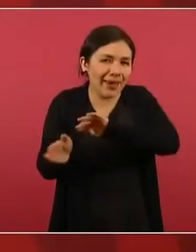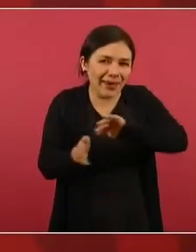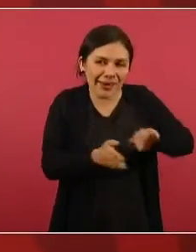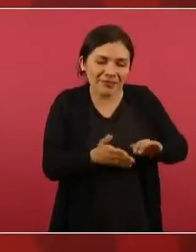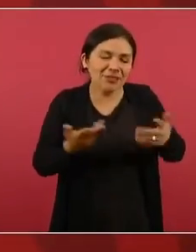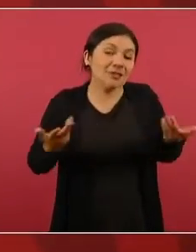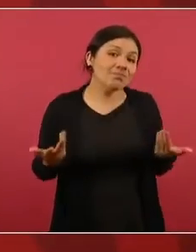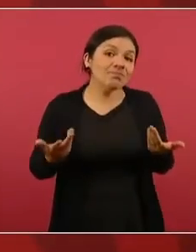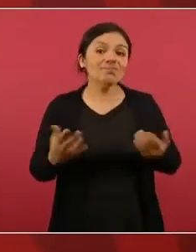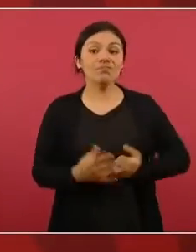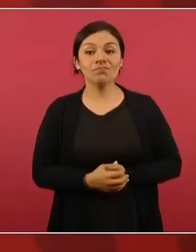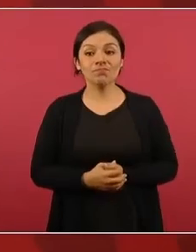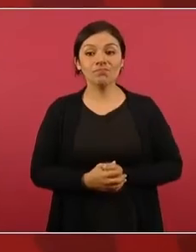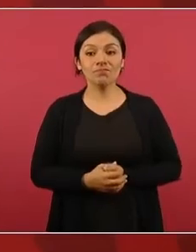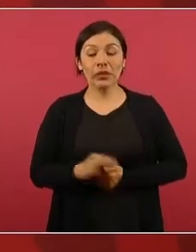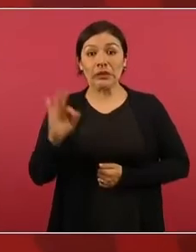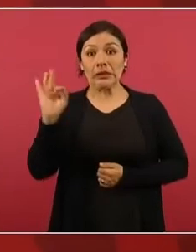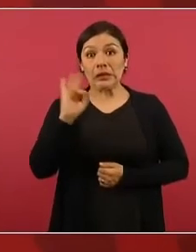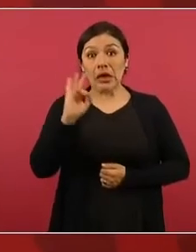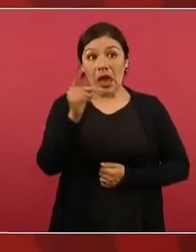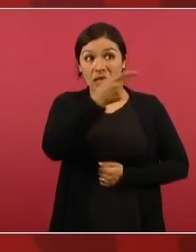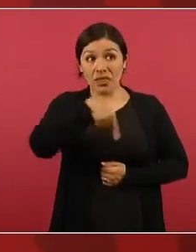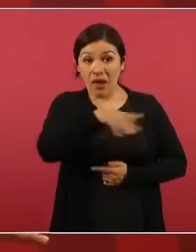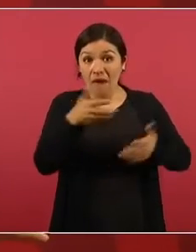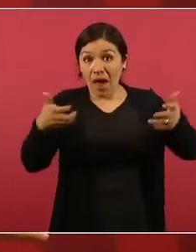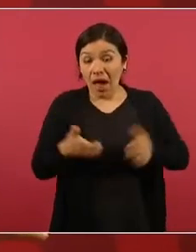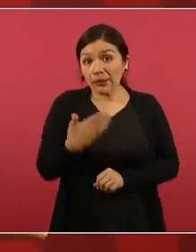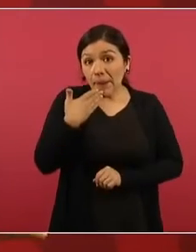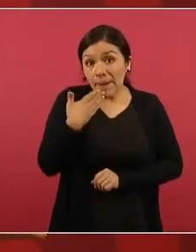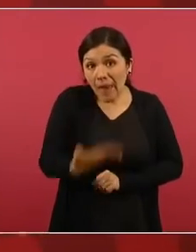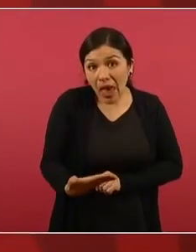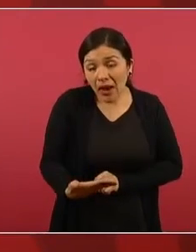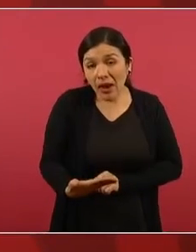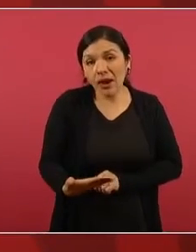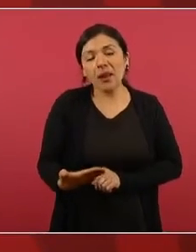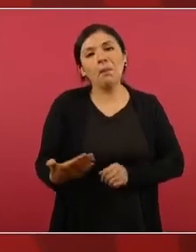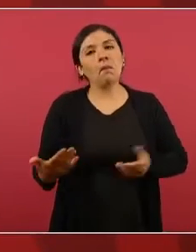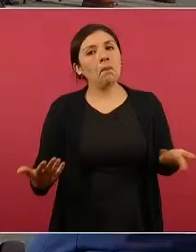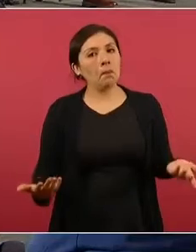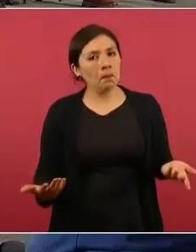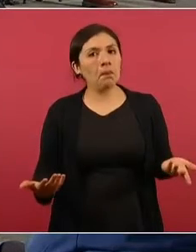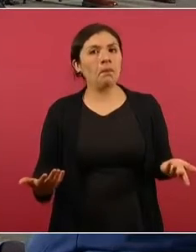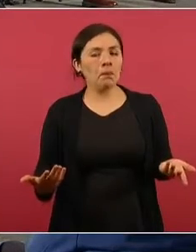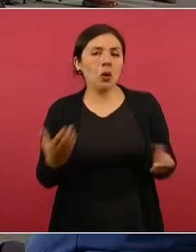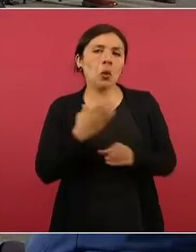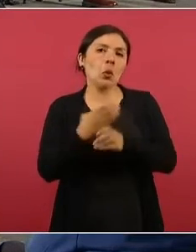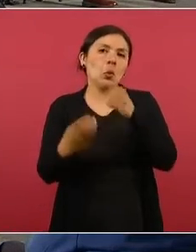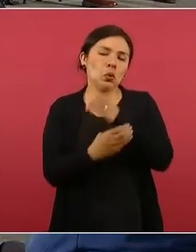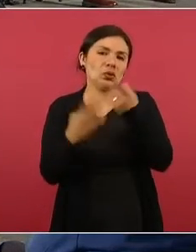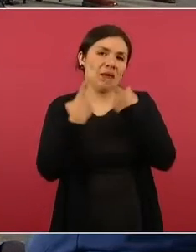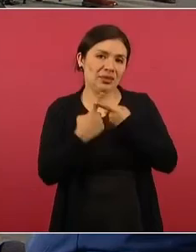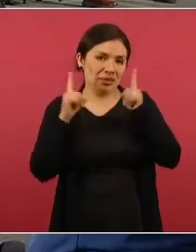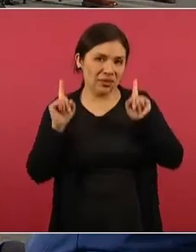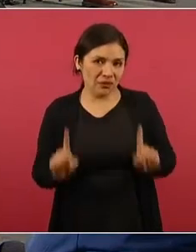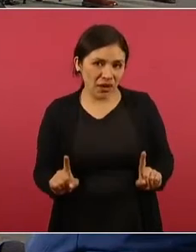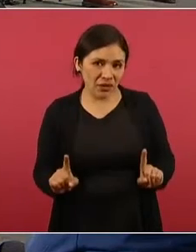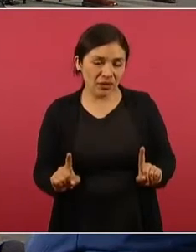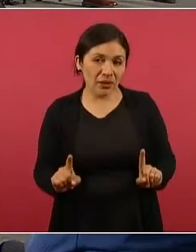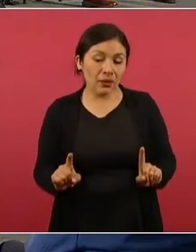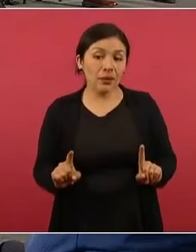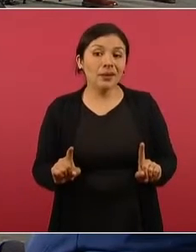Si van a actuar bien, pues ya es otra cosa.